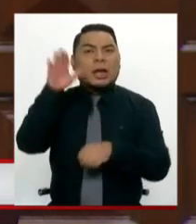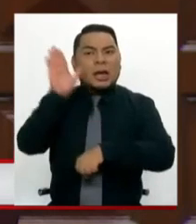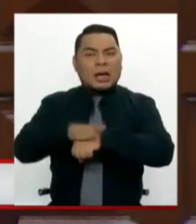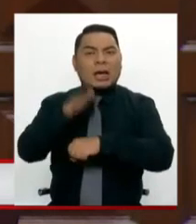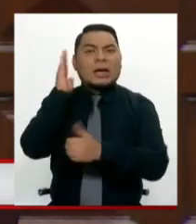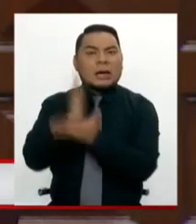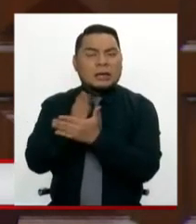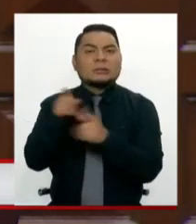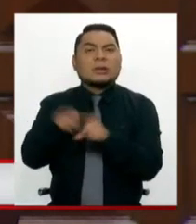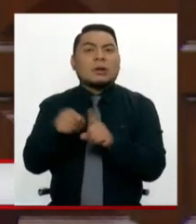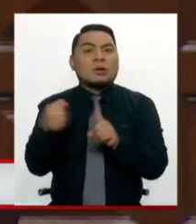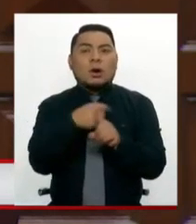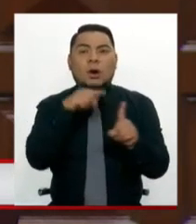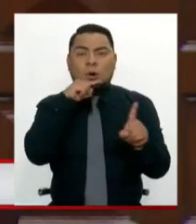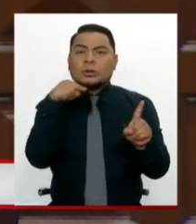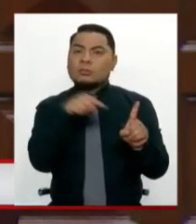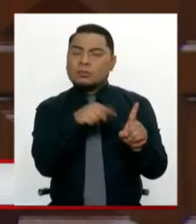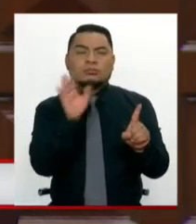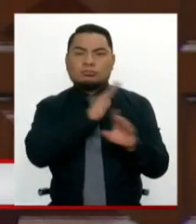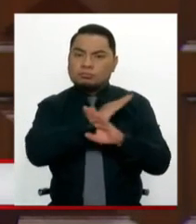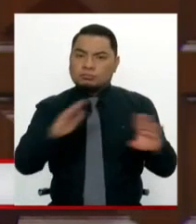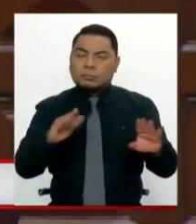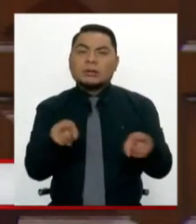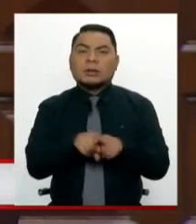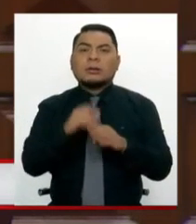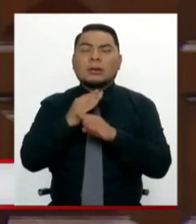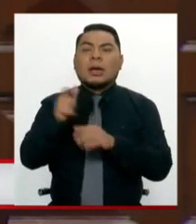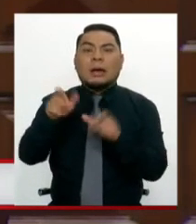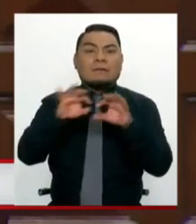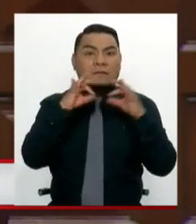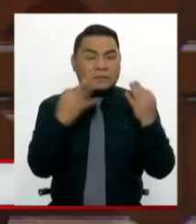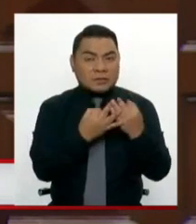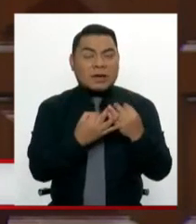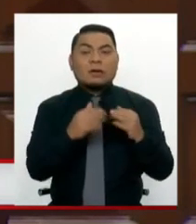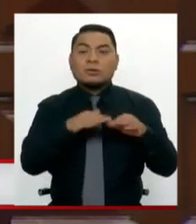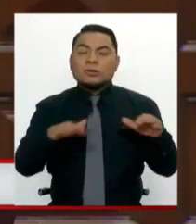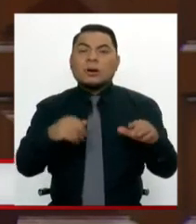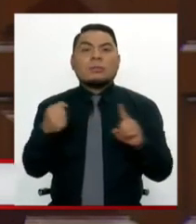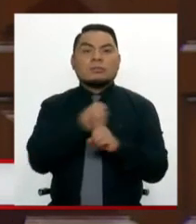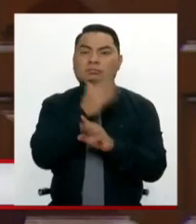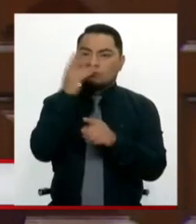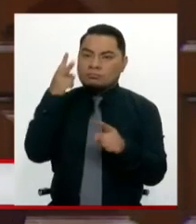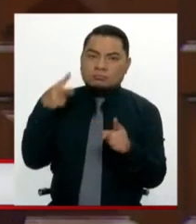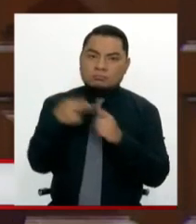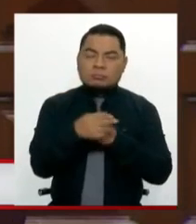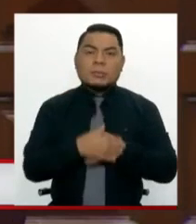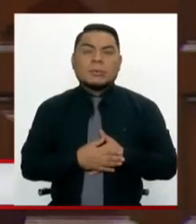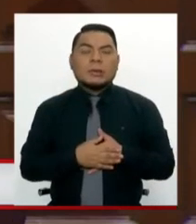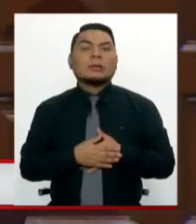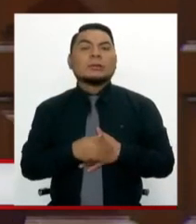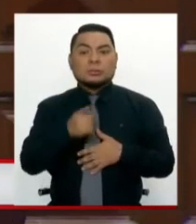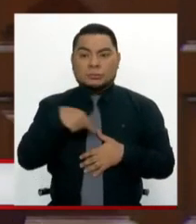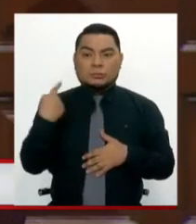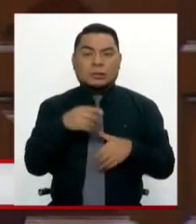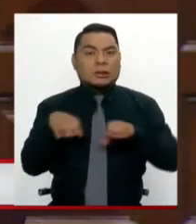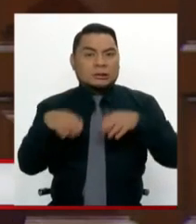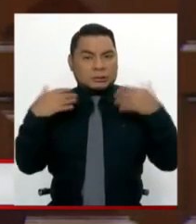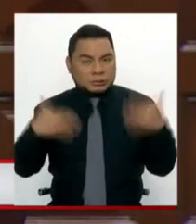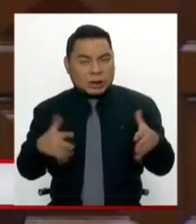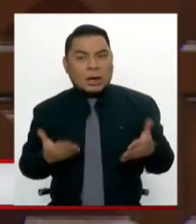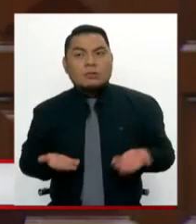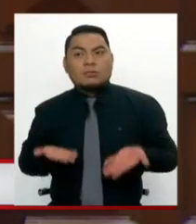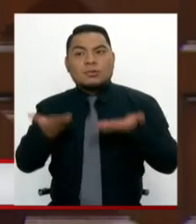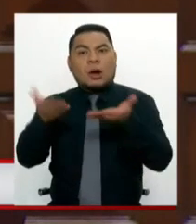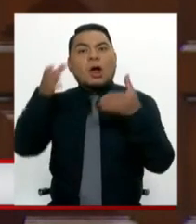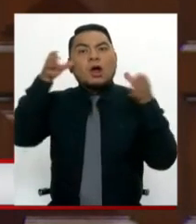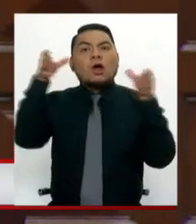sanción de la violencia contra las mujeres e integrantes del grupo familiar. Ya cumplimos con entregar al